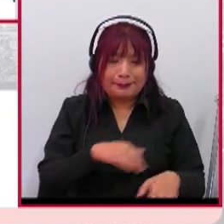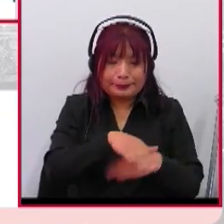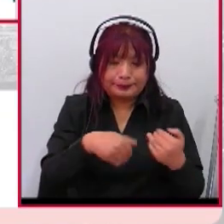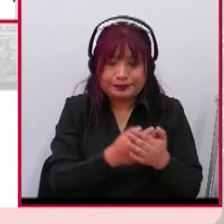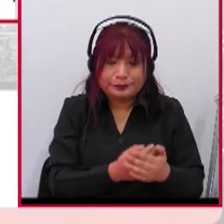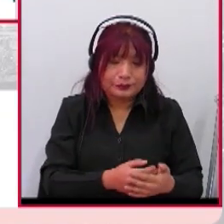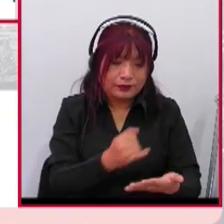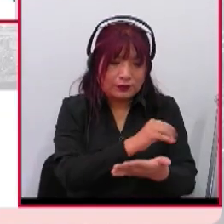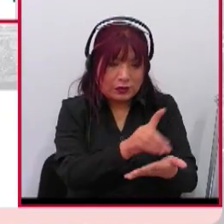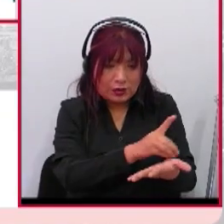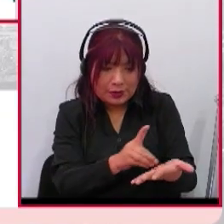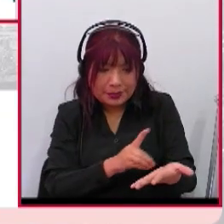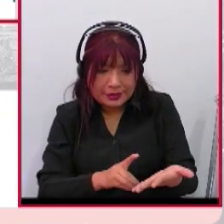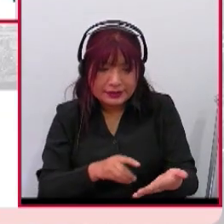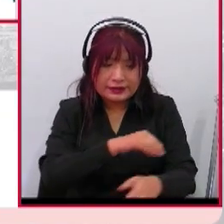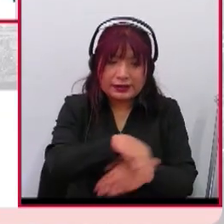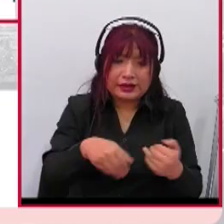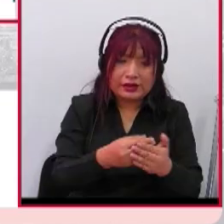menor tiempo, ¿no?